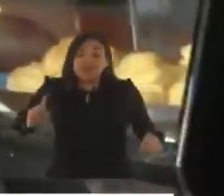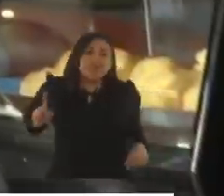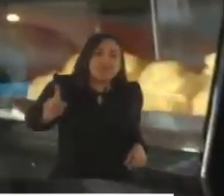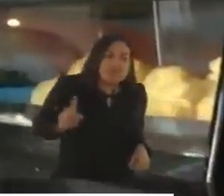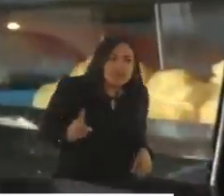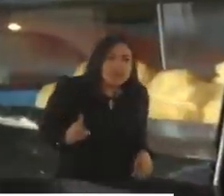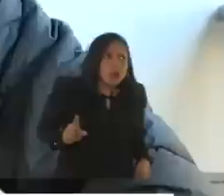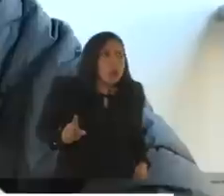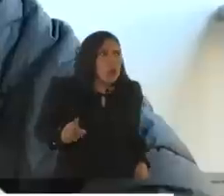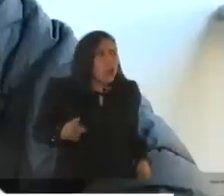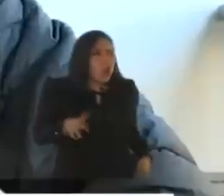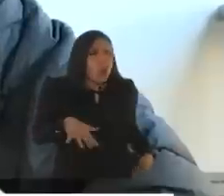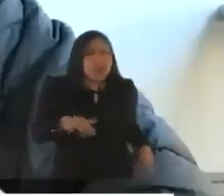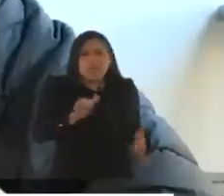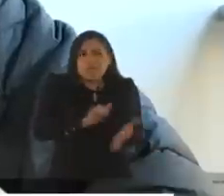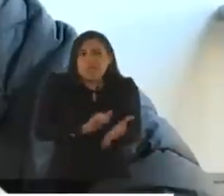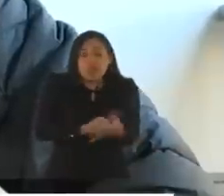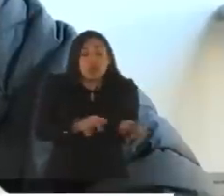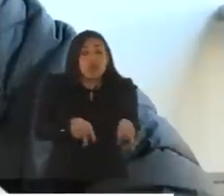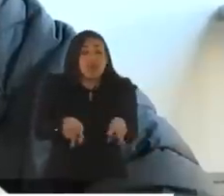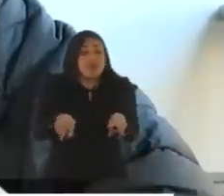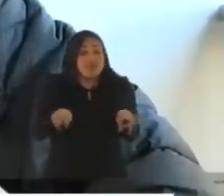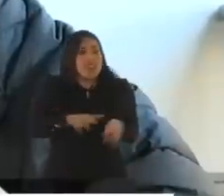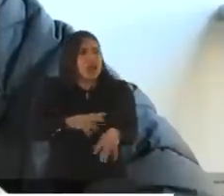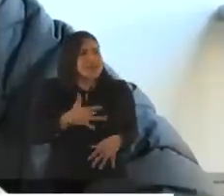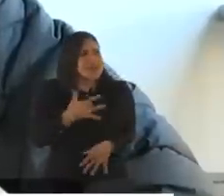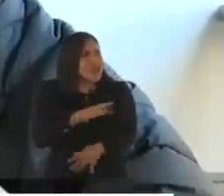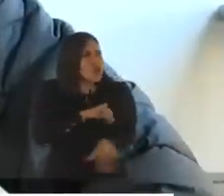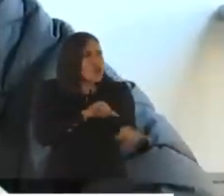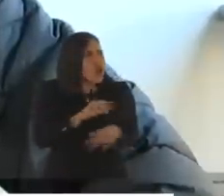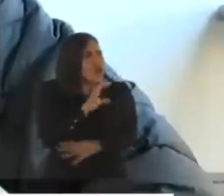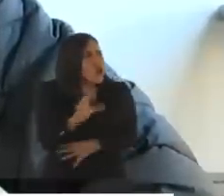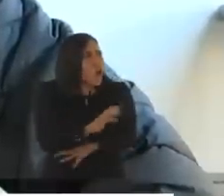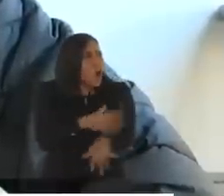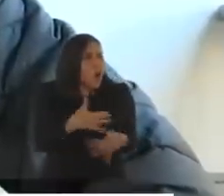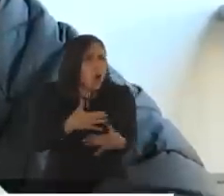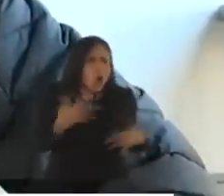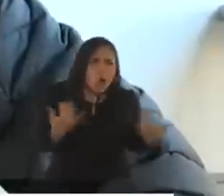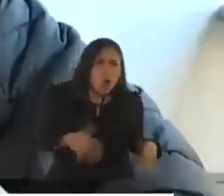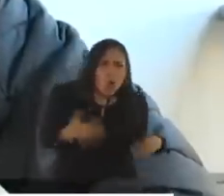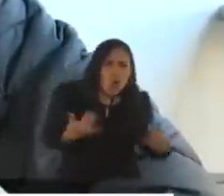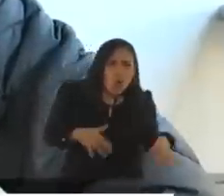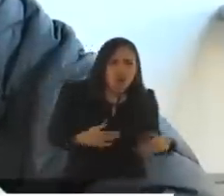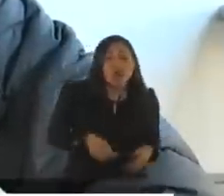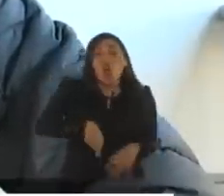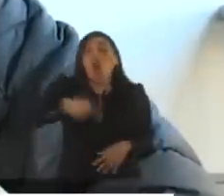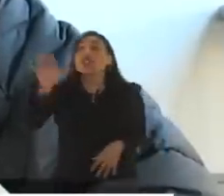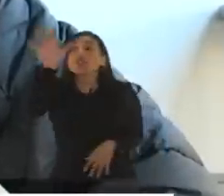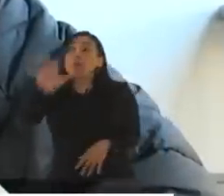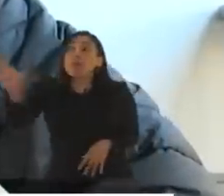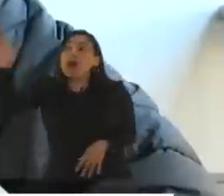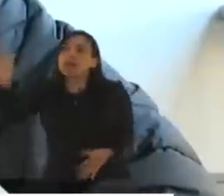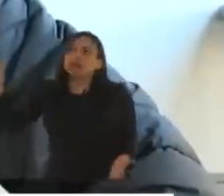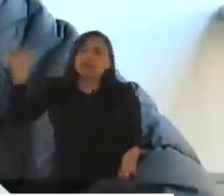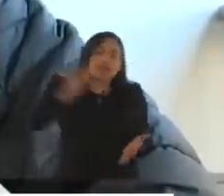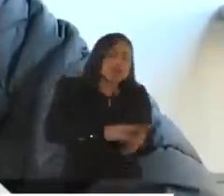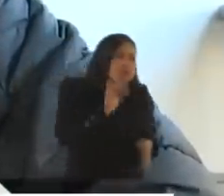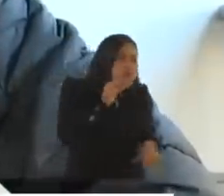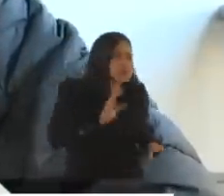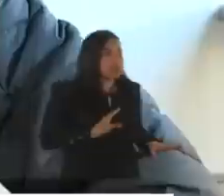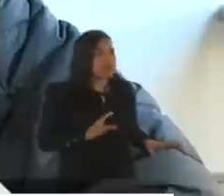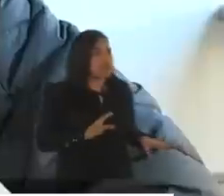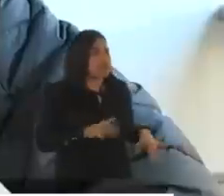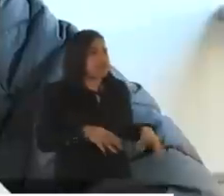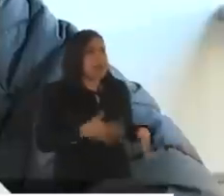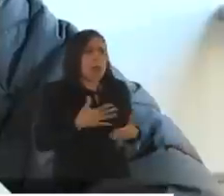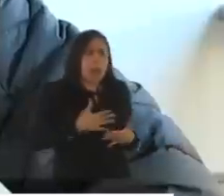sitio, como si se encontrara en su tierra. Y los que vienen de otros países, cuando entran, se